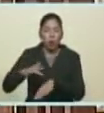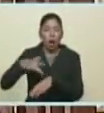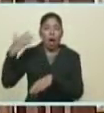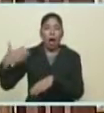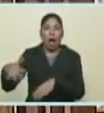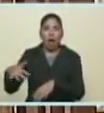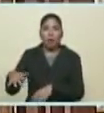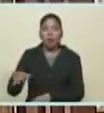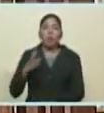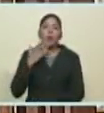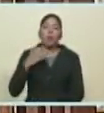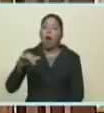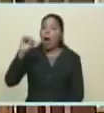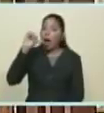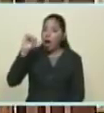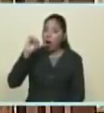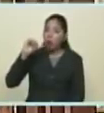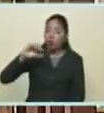el tema del agua, ¿verdad?